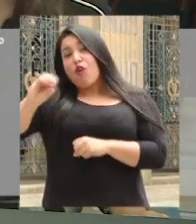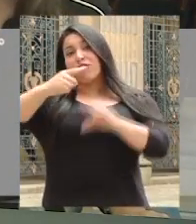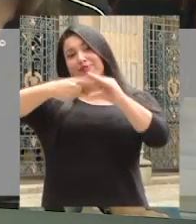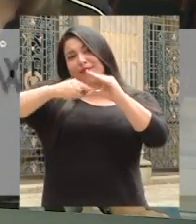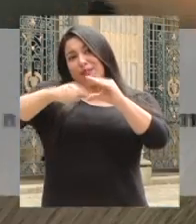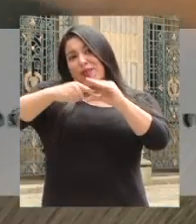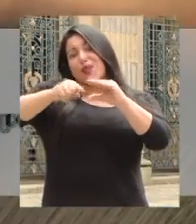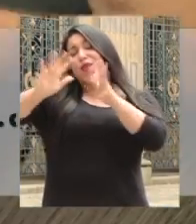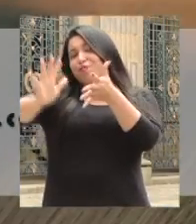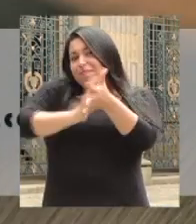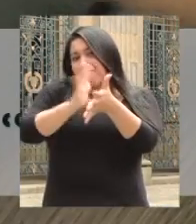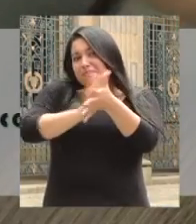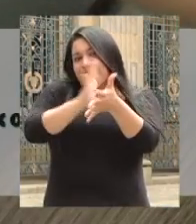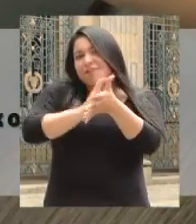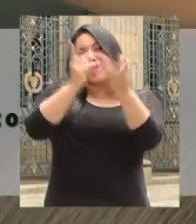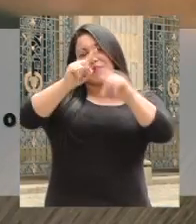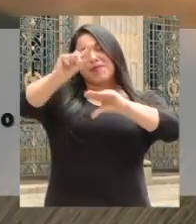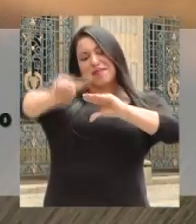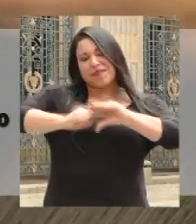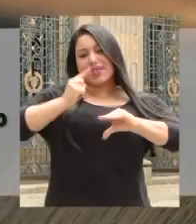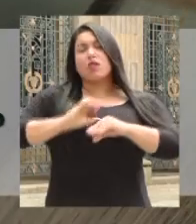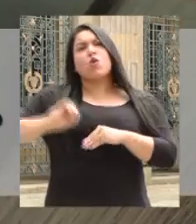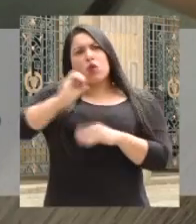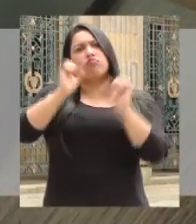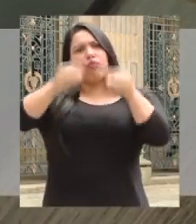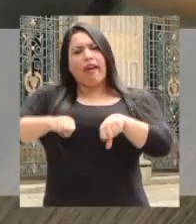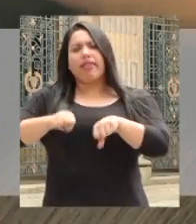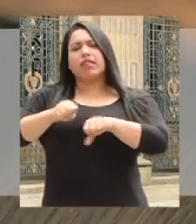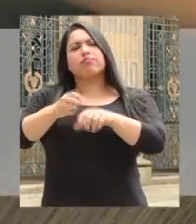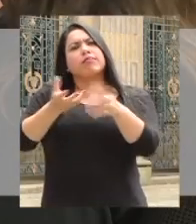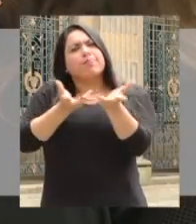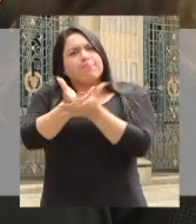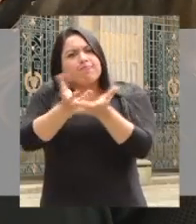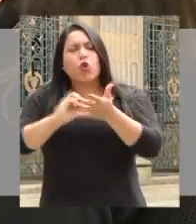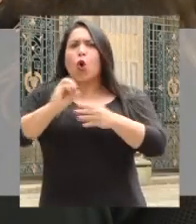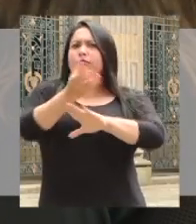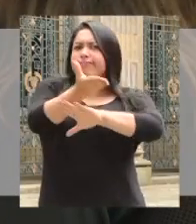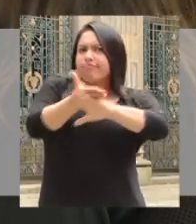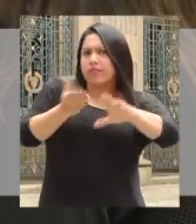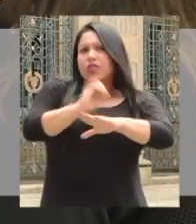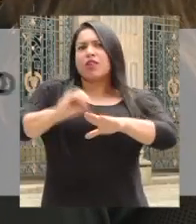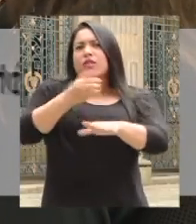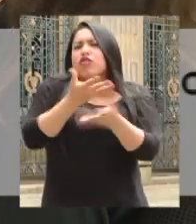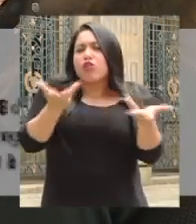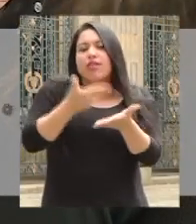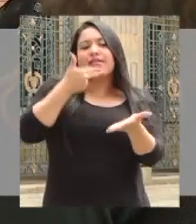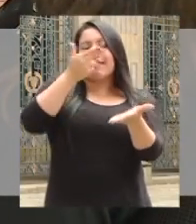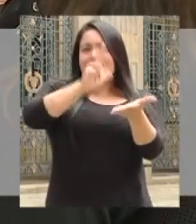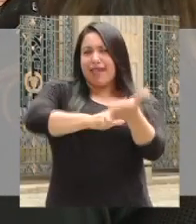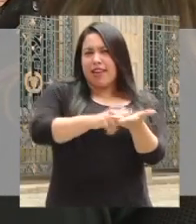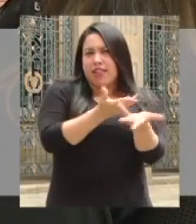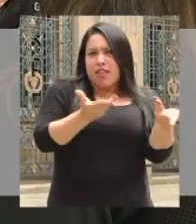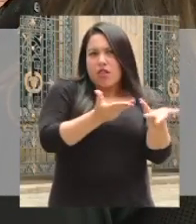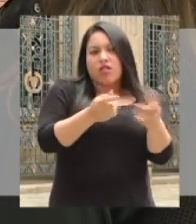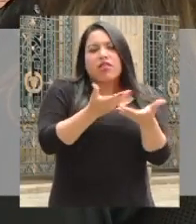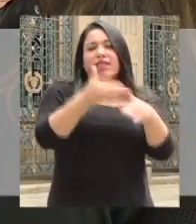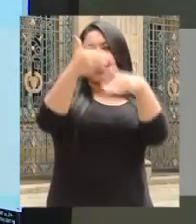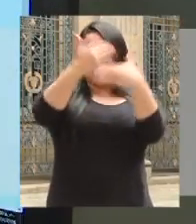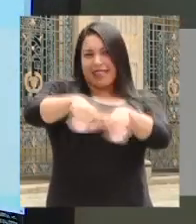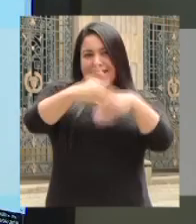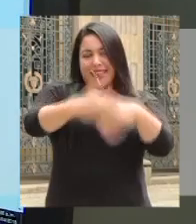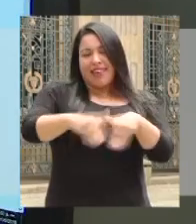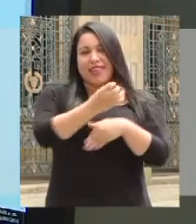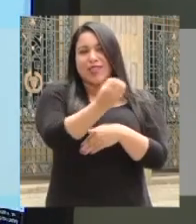www.senado.es correo electrónico atención ciudadana congreso y senado punto gov puntocom o radicando sus peticiones